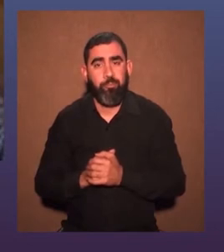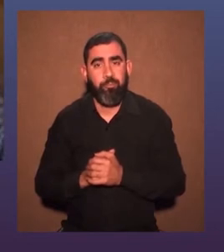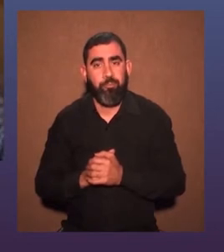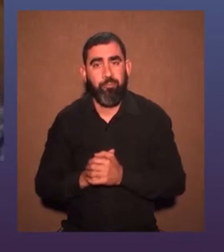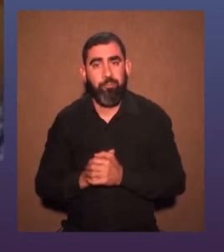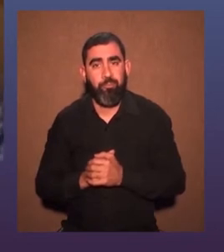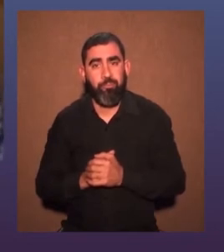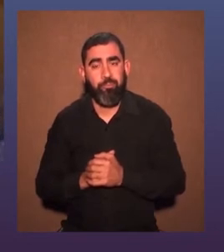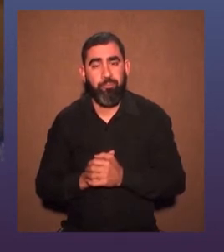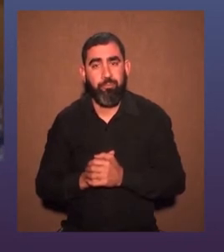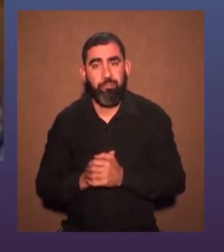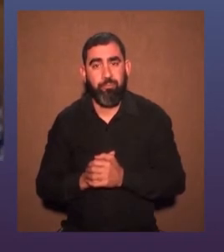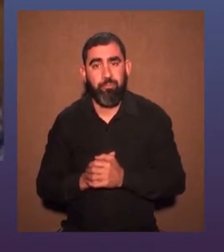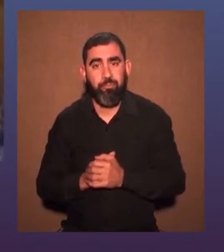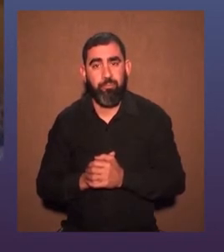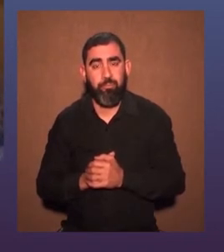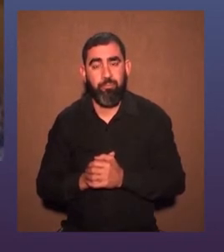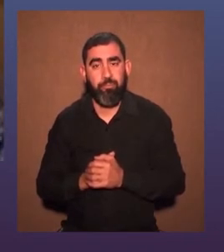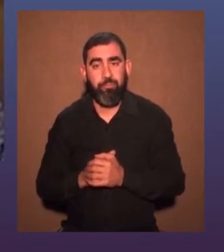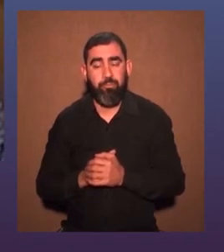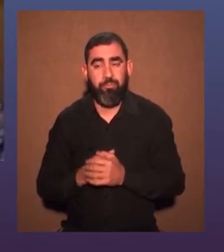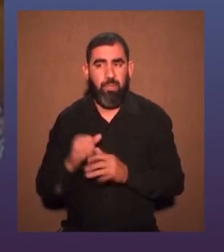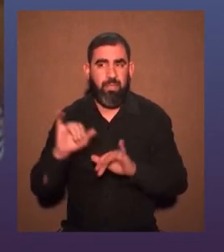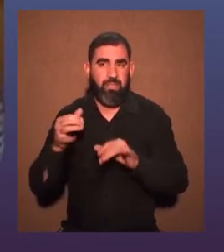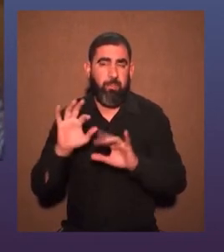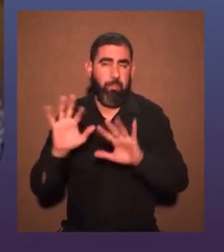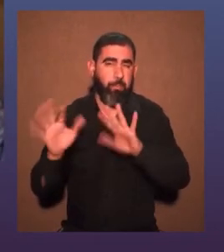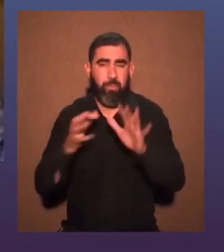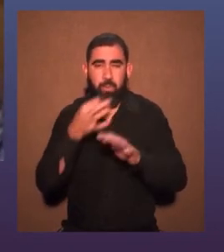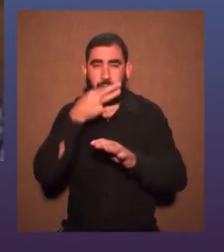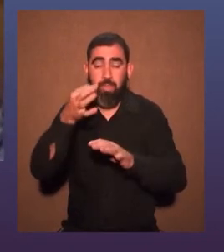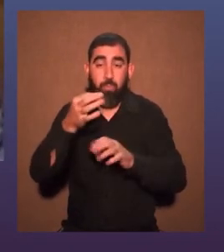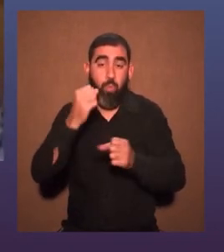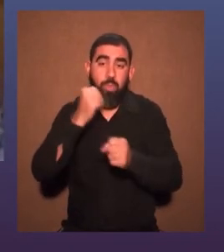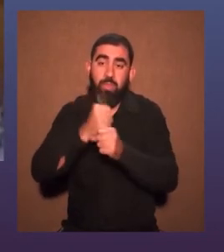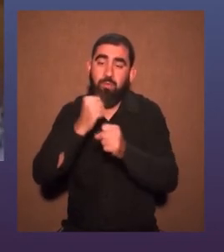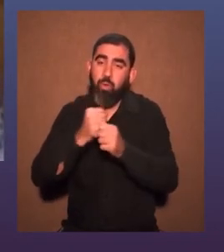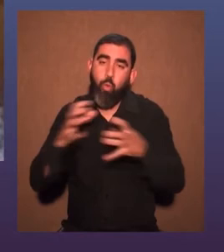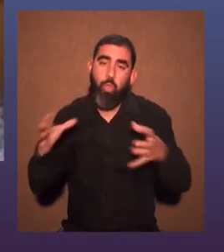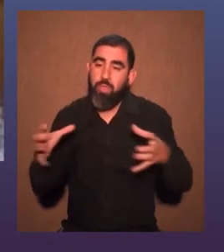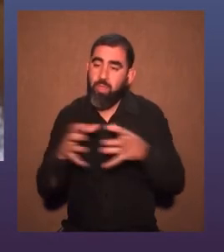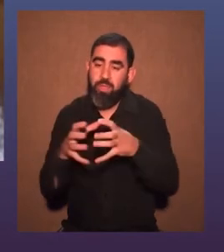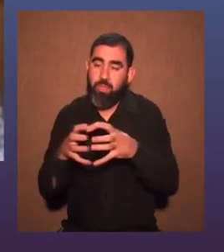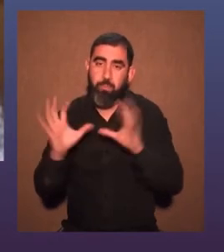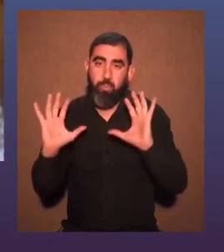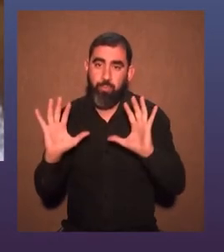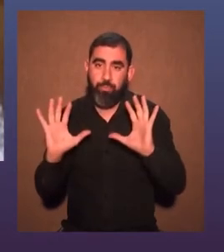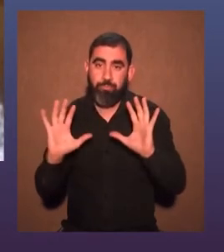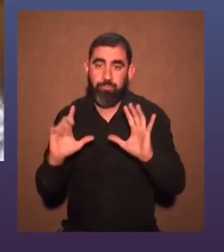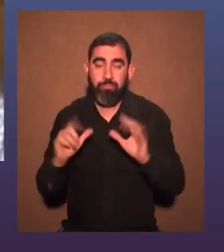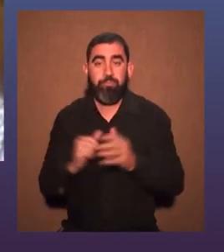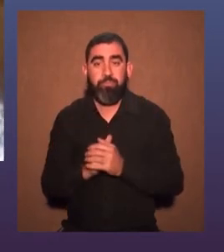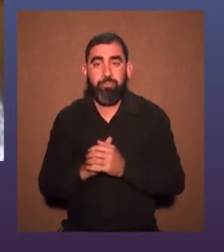Bueno, un poco lo mencionamos. Es un trabajo colectivo. O sea, es